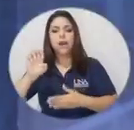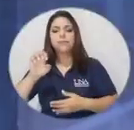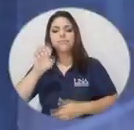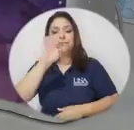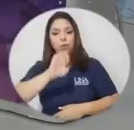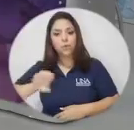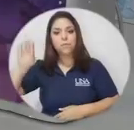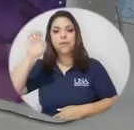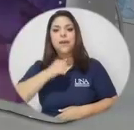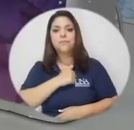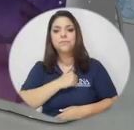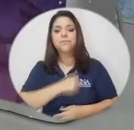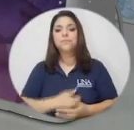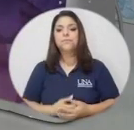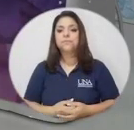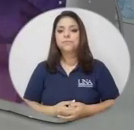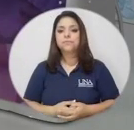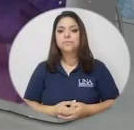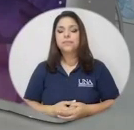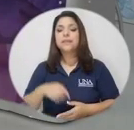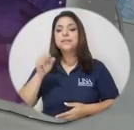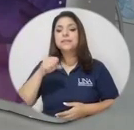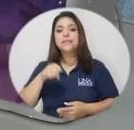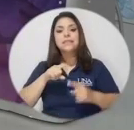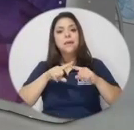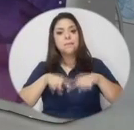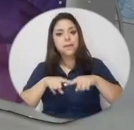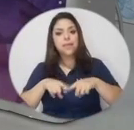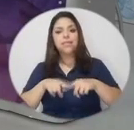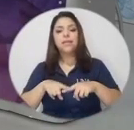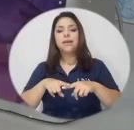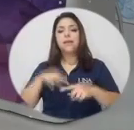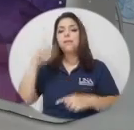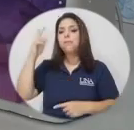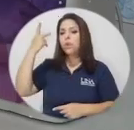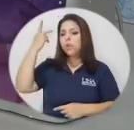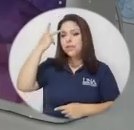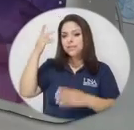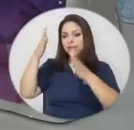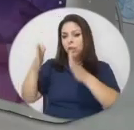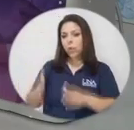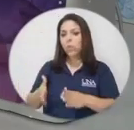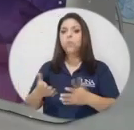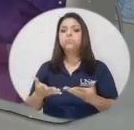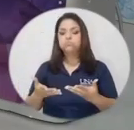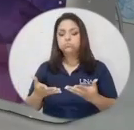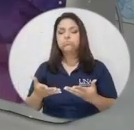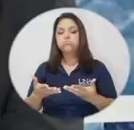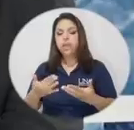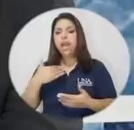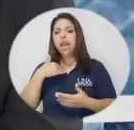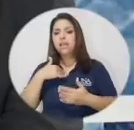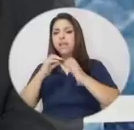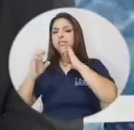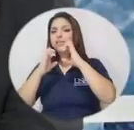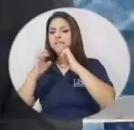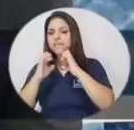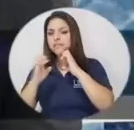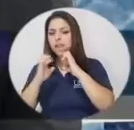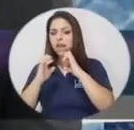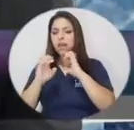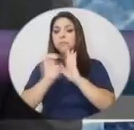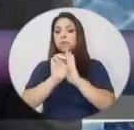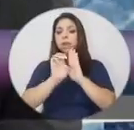ellos. Depende del político y el teórico que leas o que se entreviste. Por